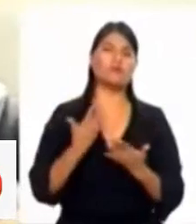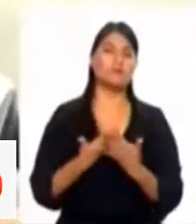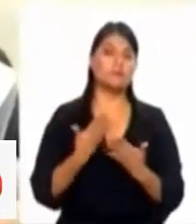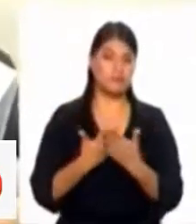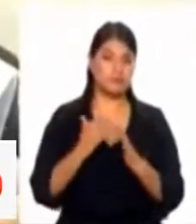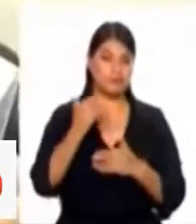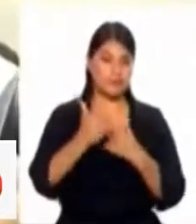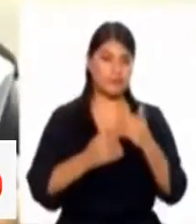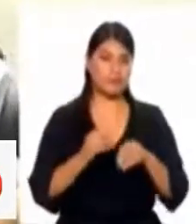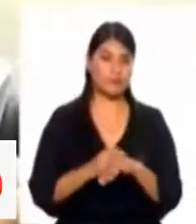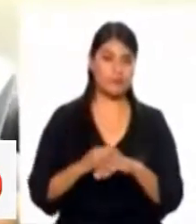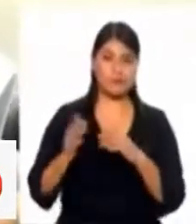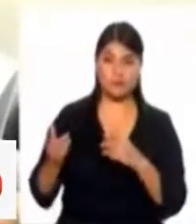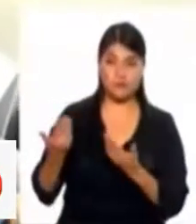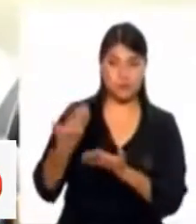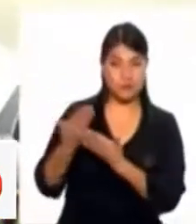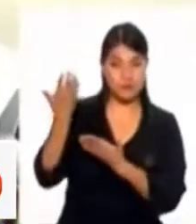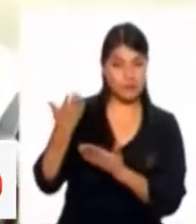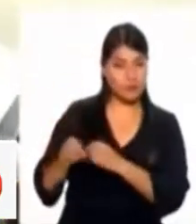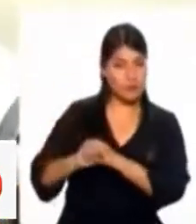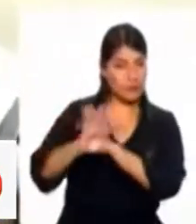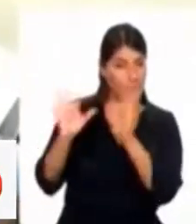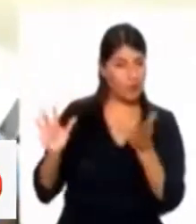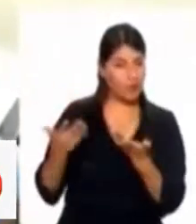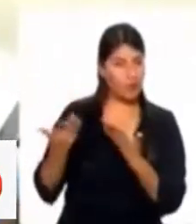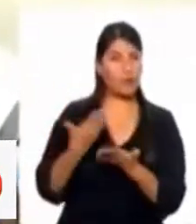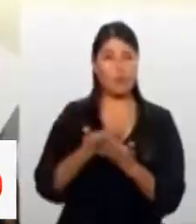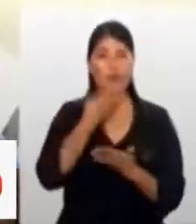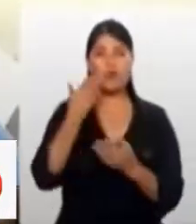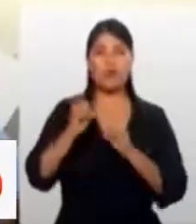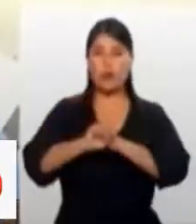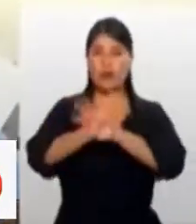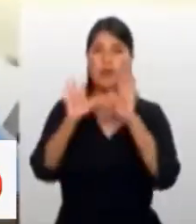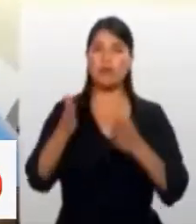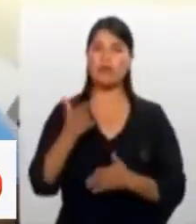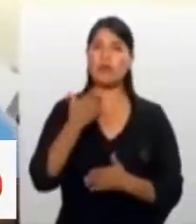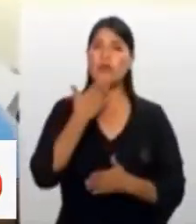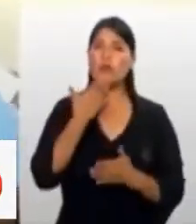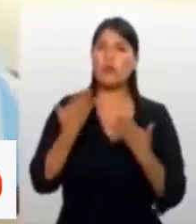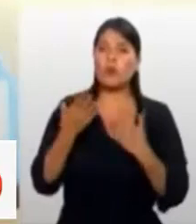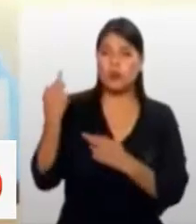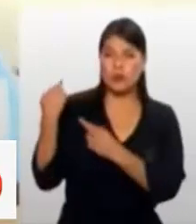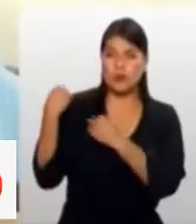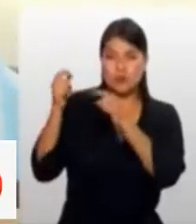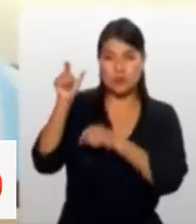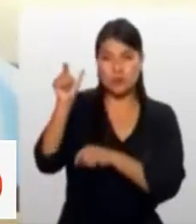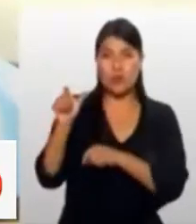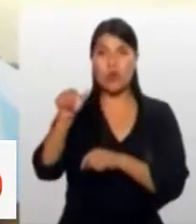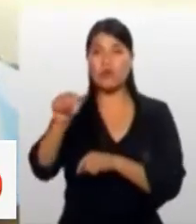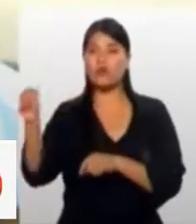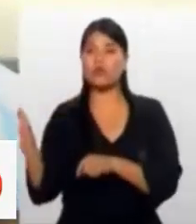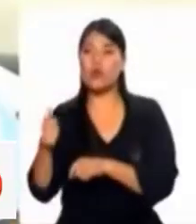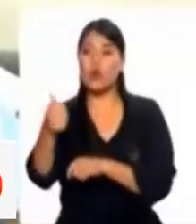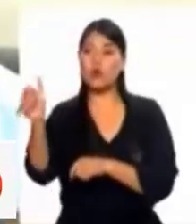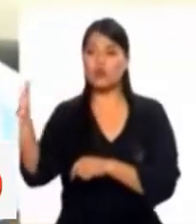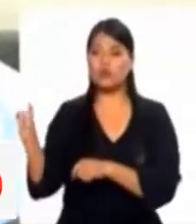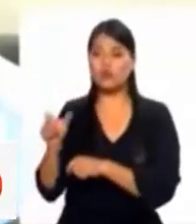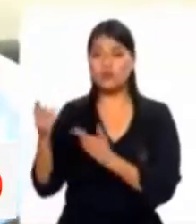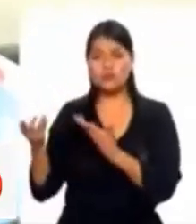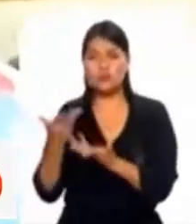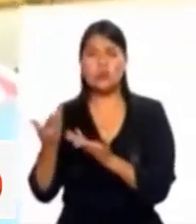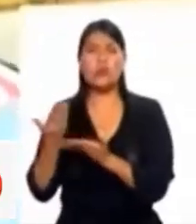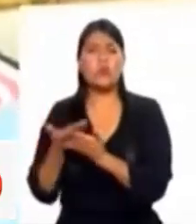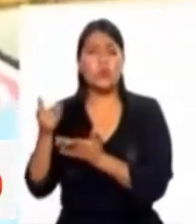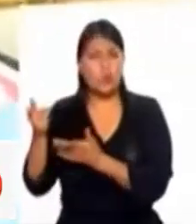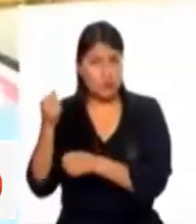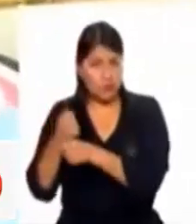órdenes del presidente del Congreso, quien estaría saboteando a sus compañeros. ¿Tú qué opinas? ¿Lo hizo o no lo hizo? Déjanos tus